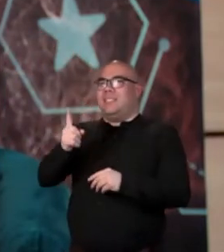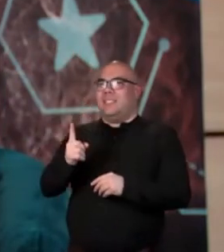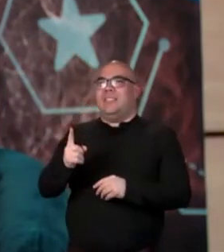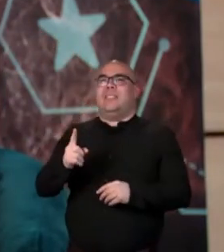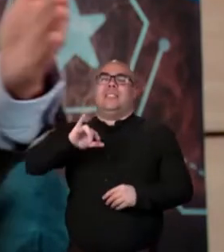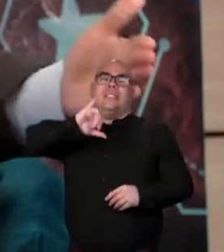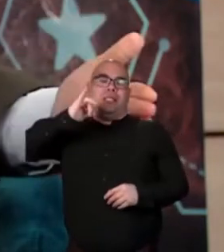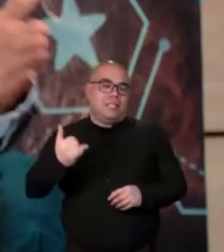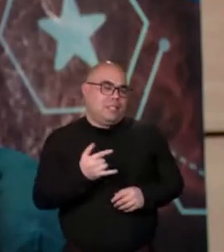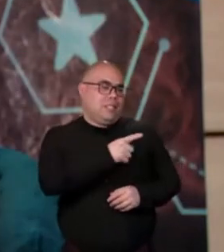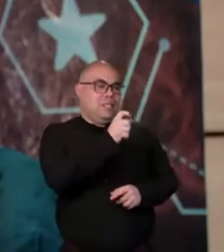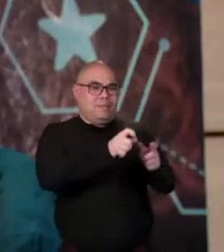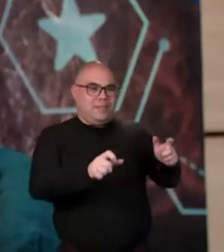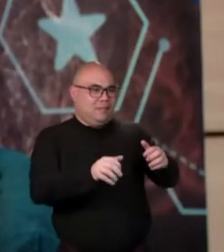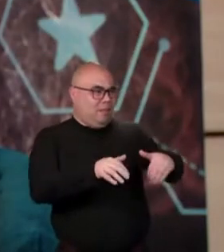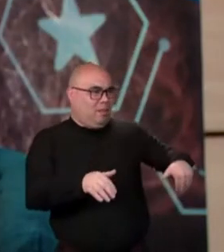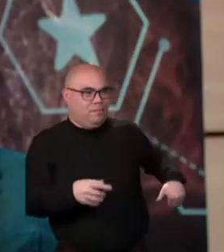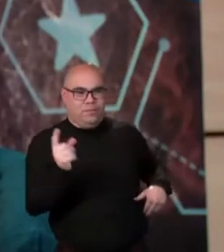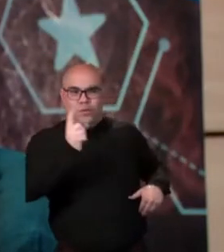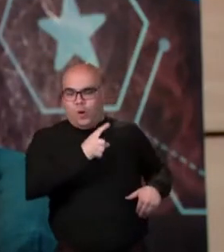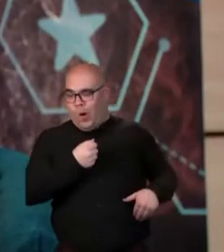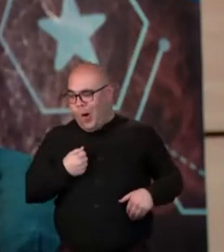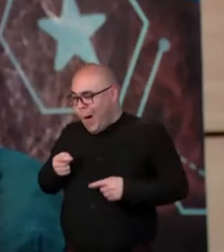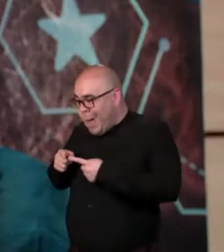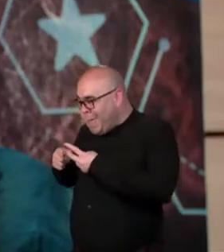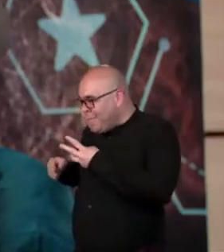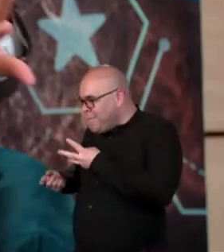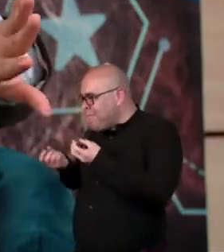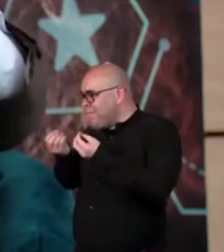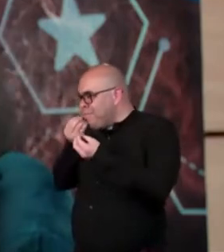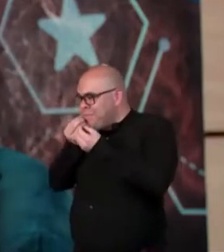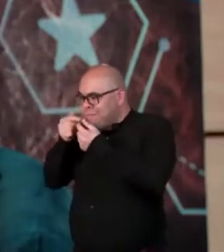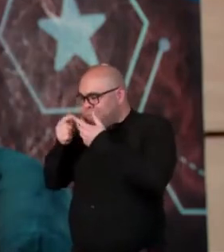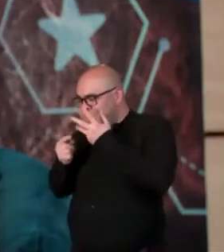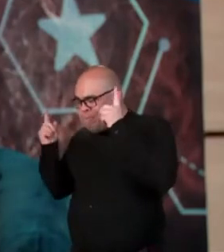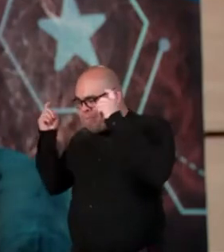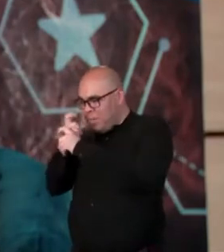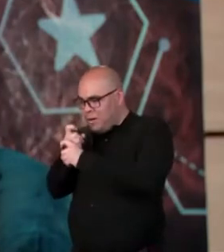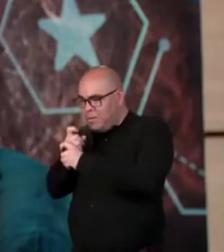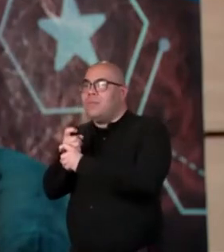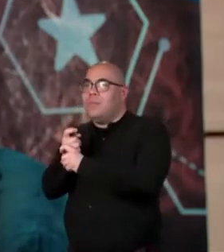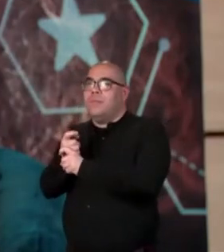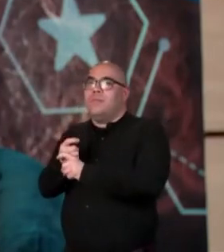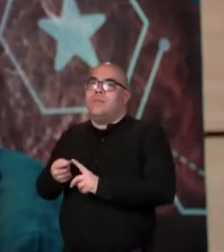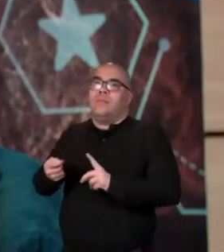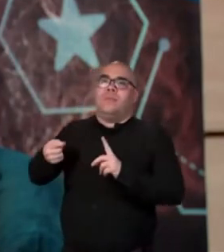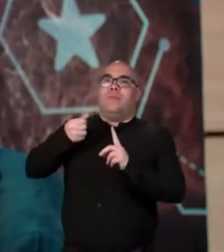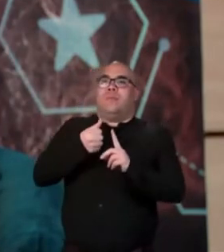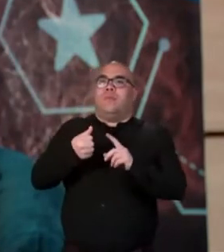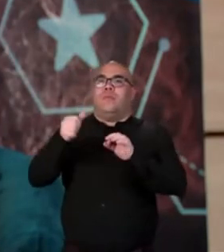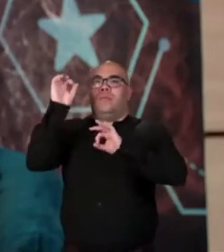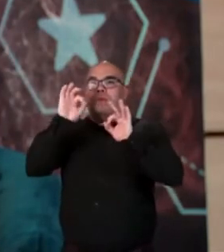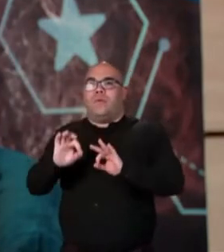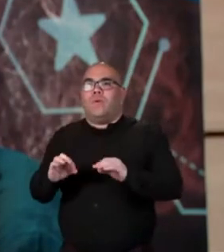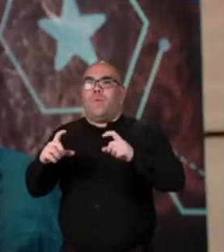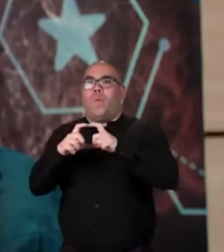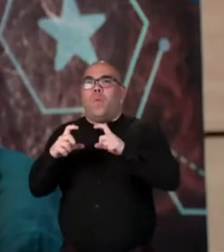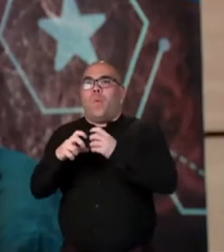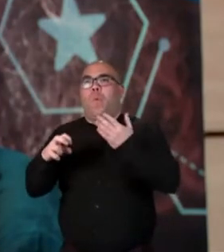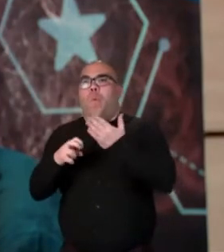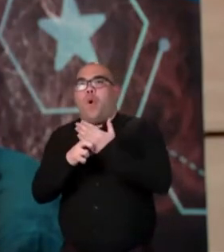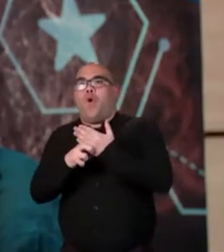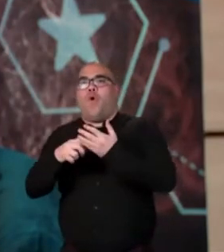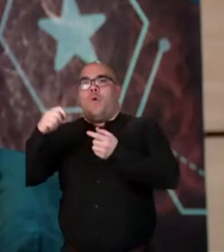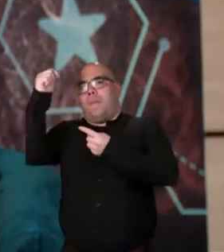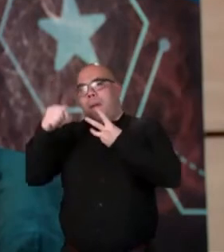nadie se va a quedar atrás esto que teníamos en modalidad presencial ahora se va a dar a través de esquemas de bonos algún tipo de